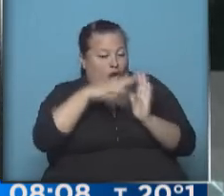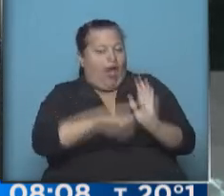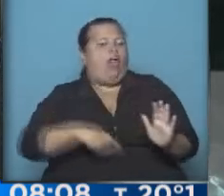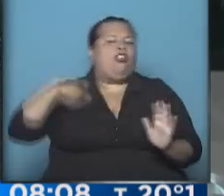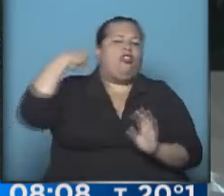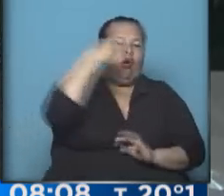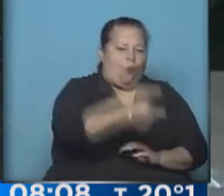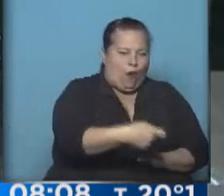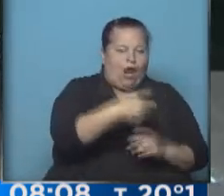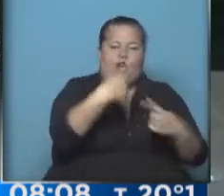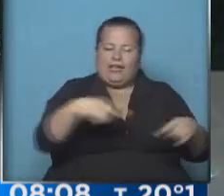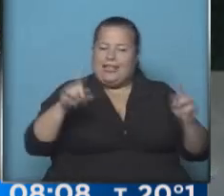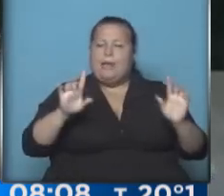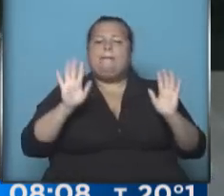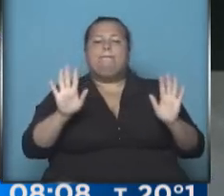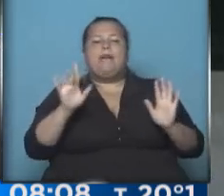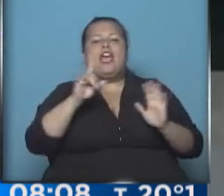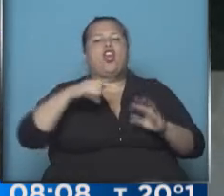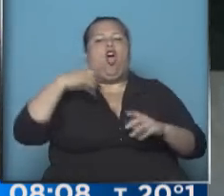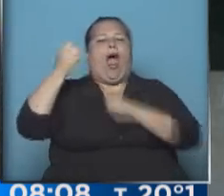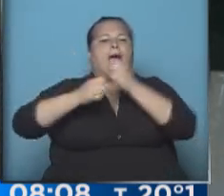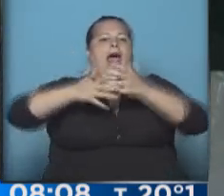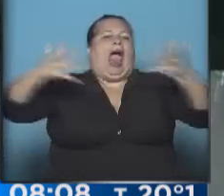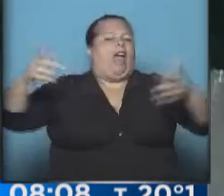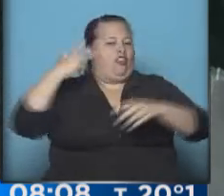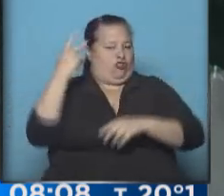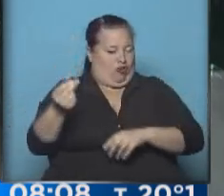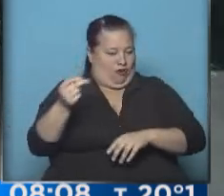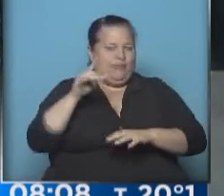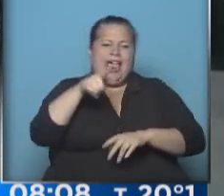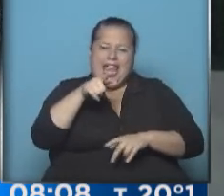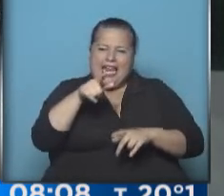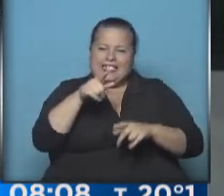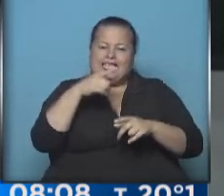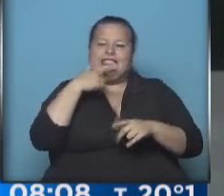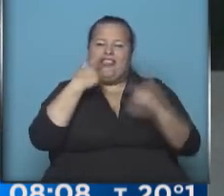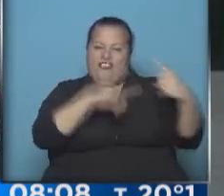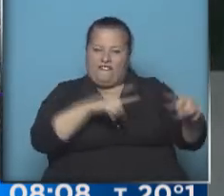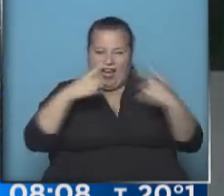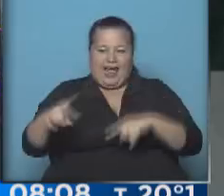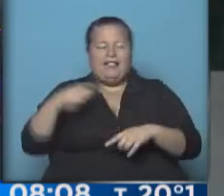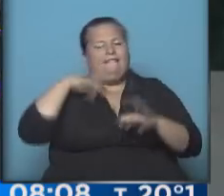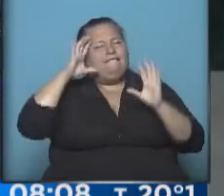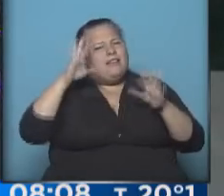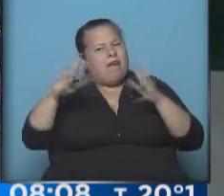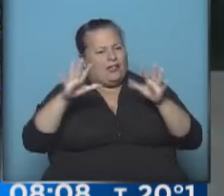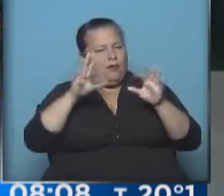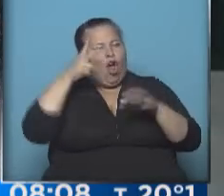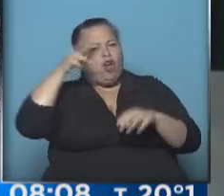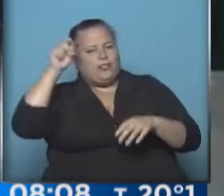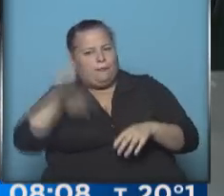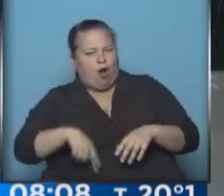y a los otros productos también pero no a los grandes productores eso era Perdóname Raúl eso era la distinción que se hizo que si no recuerdo mal la proporción era